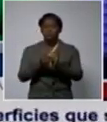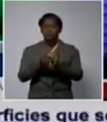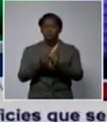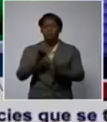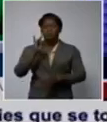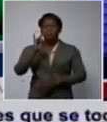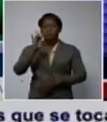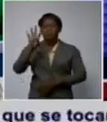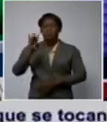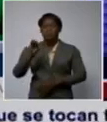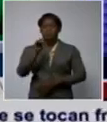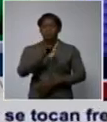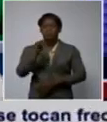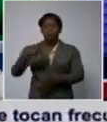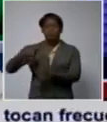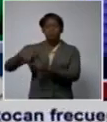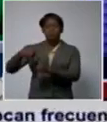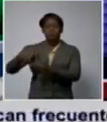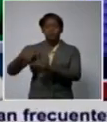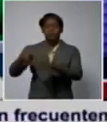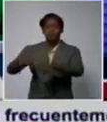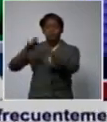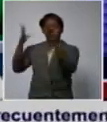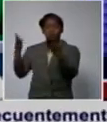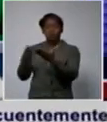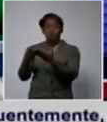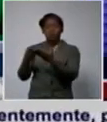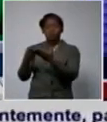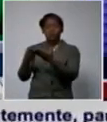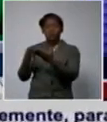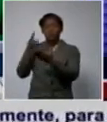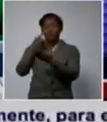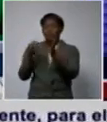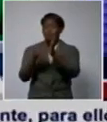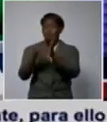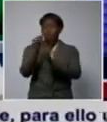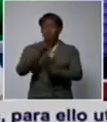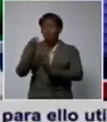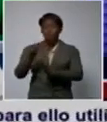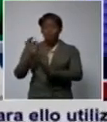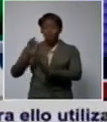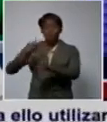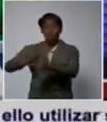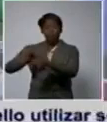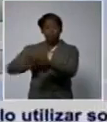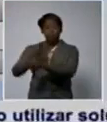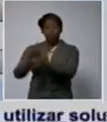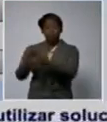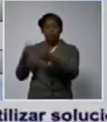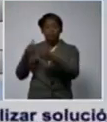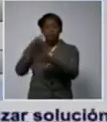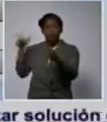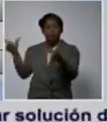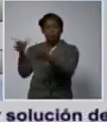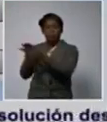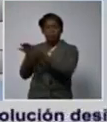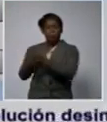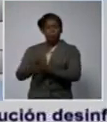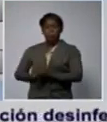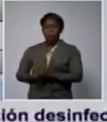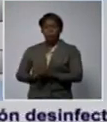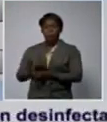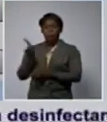475.740 casos en el mundo, prácticamente medio, todavía no se ve una reducción importante. Esto hace que